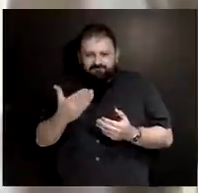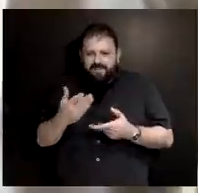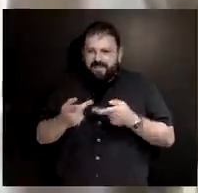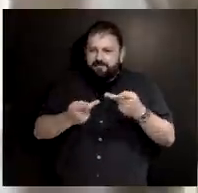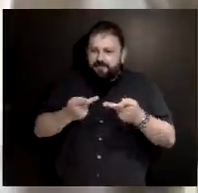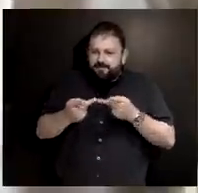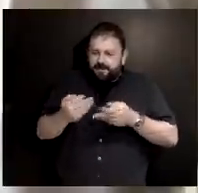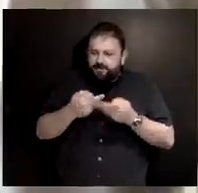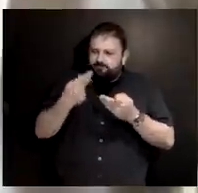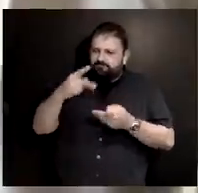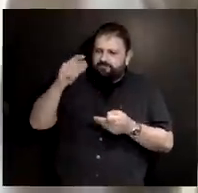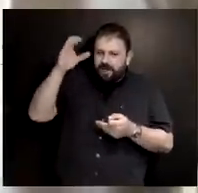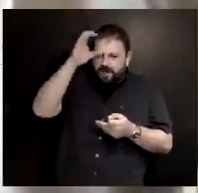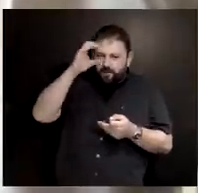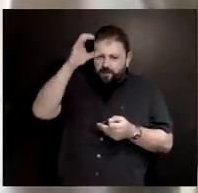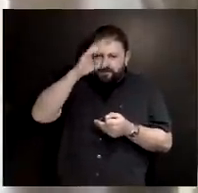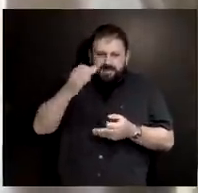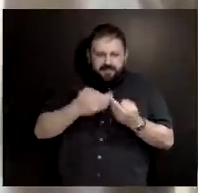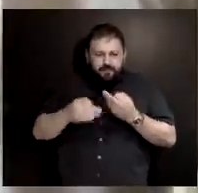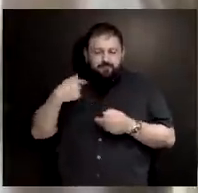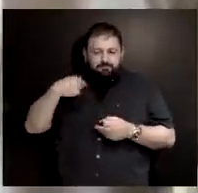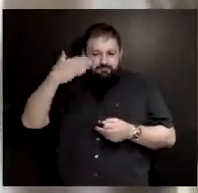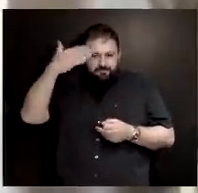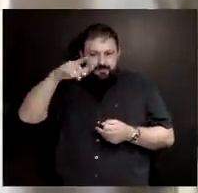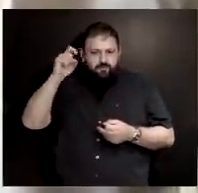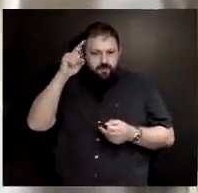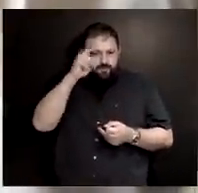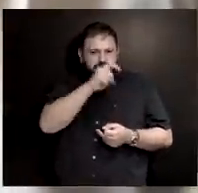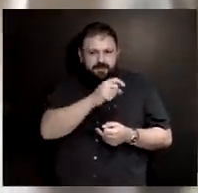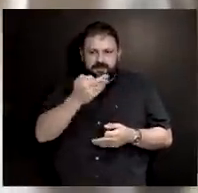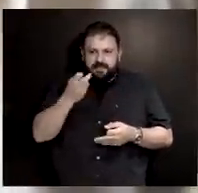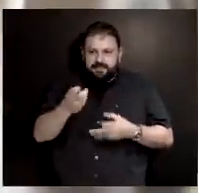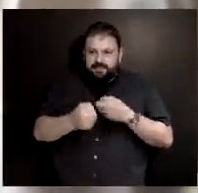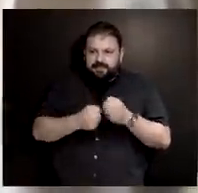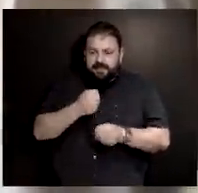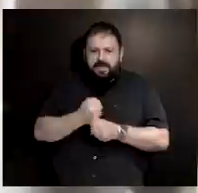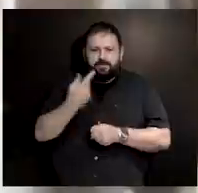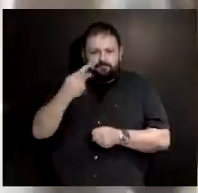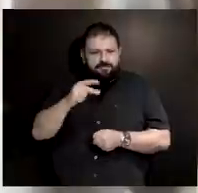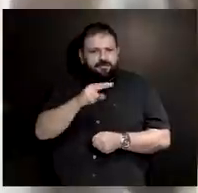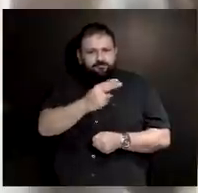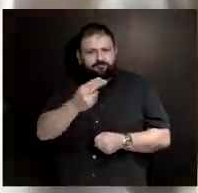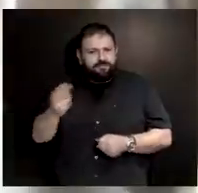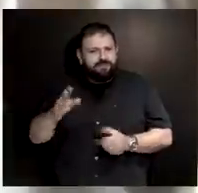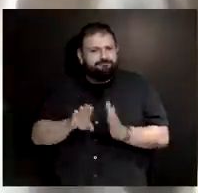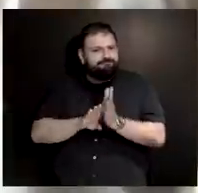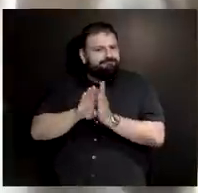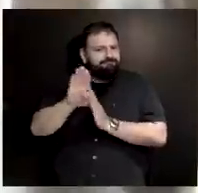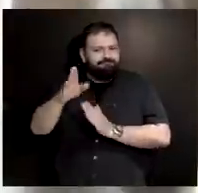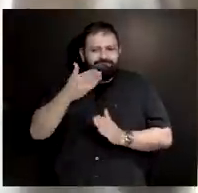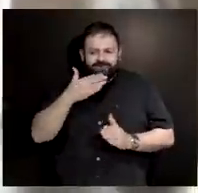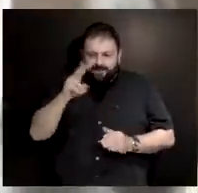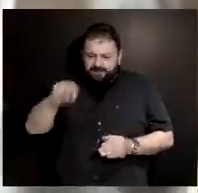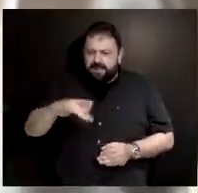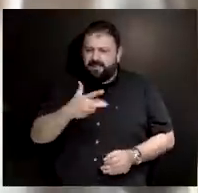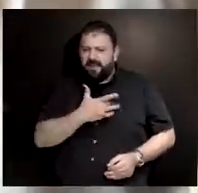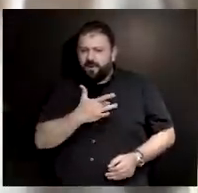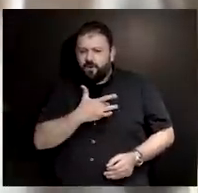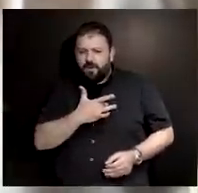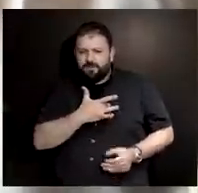de lo que ha sido para nosotros, momentos difíciles, pero sobre todo de mucho crecimiento. De corazón les